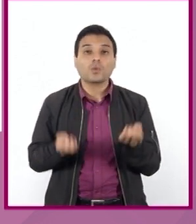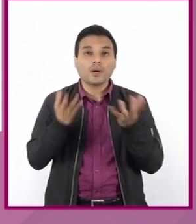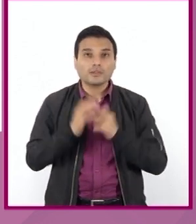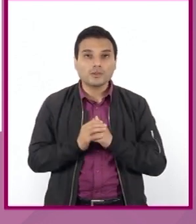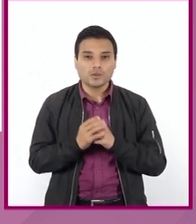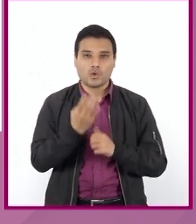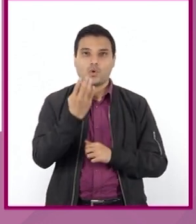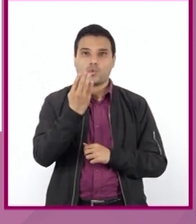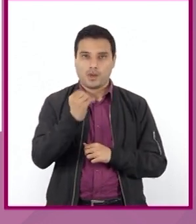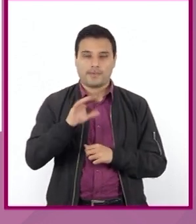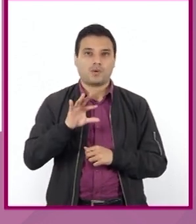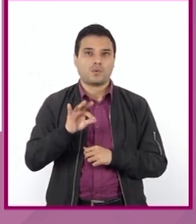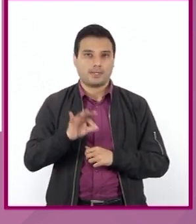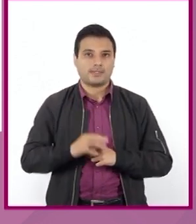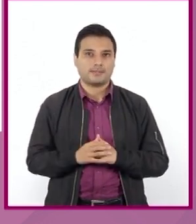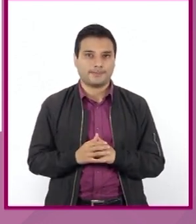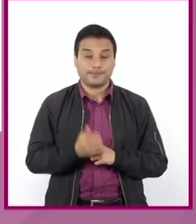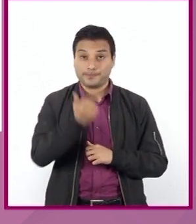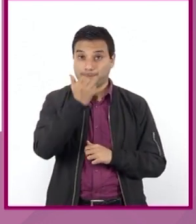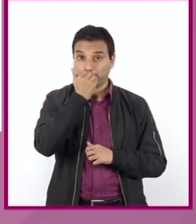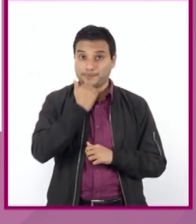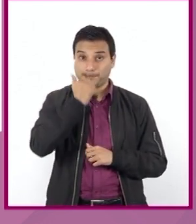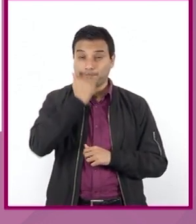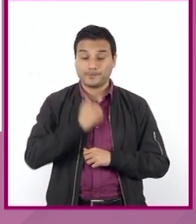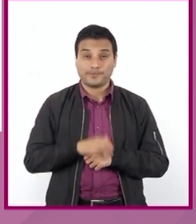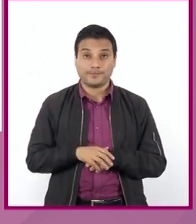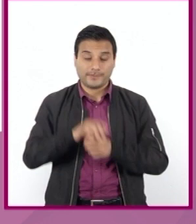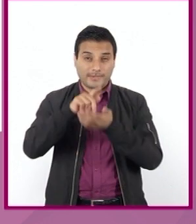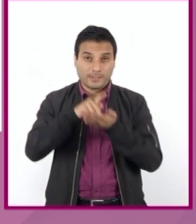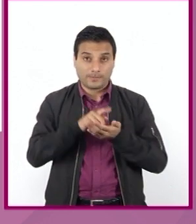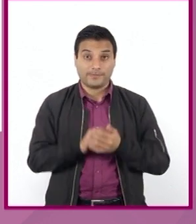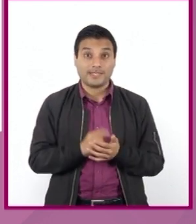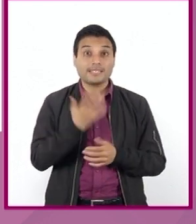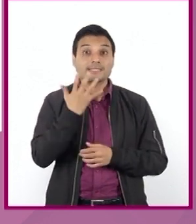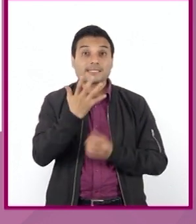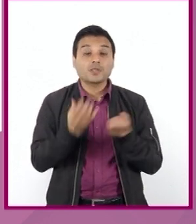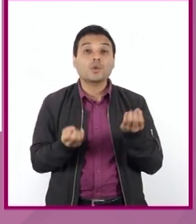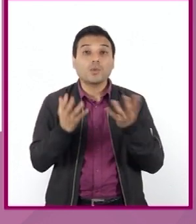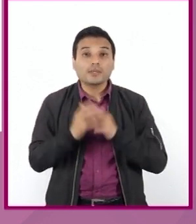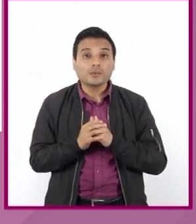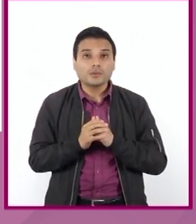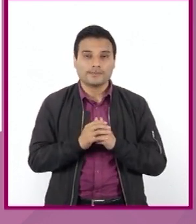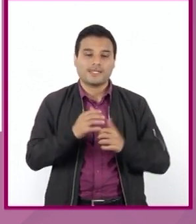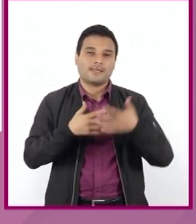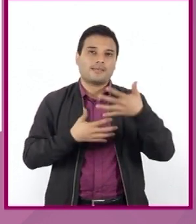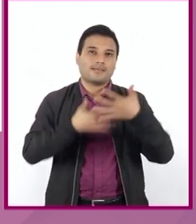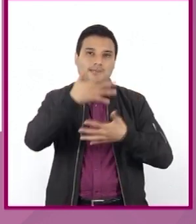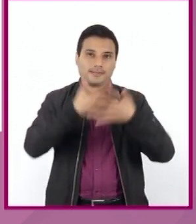9 cuarentaavos de kilogramo de azúcar y para 5, 15 cuarentaavos.